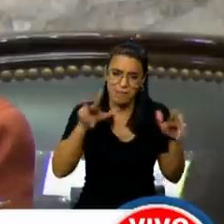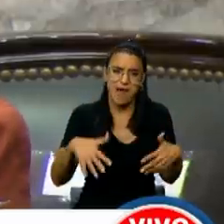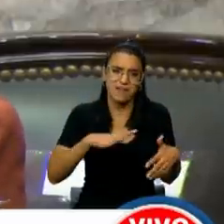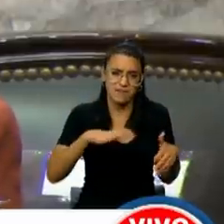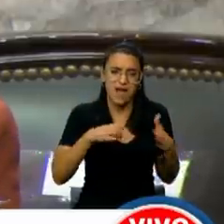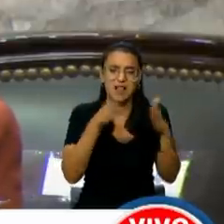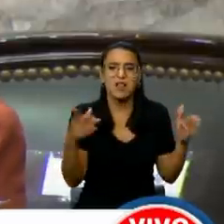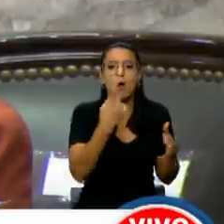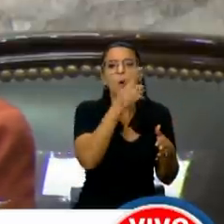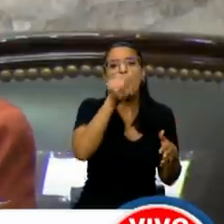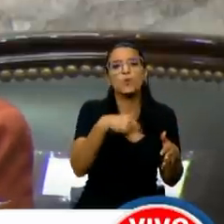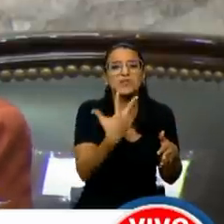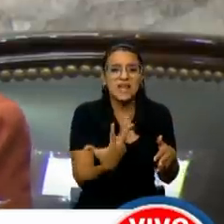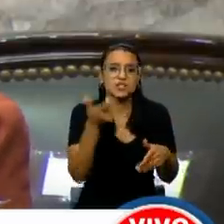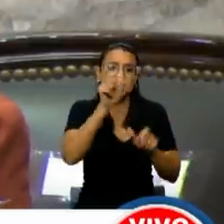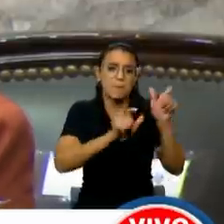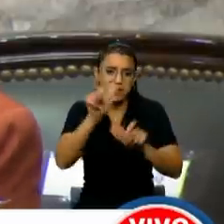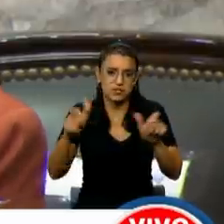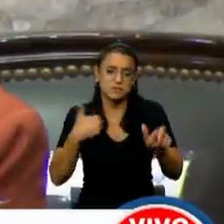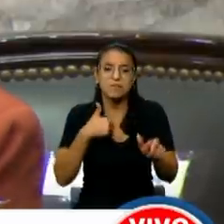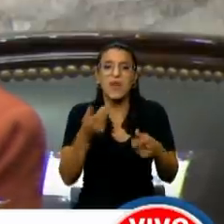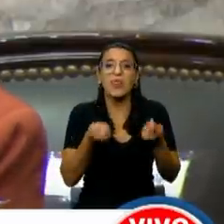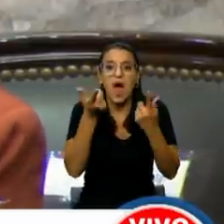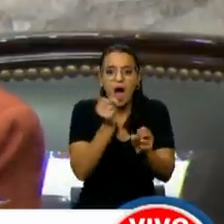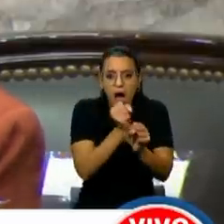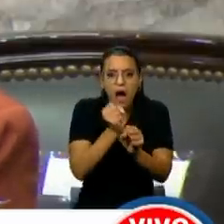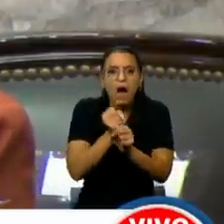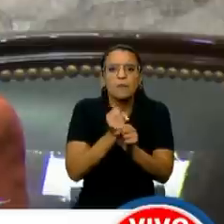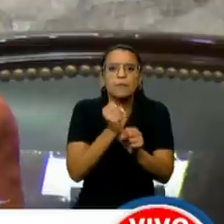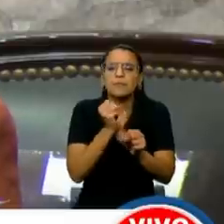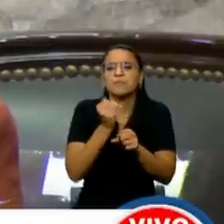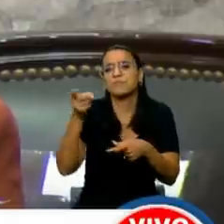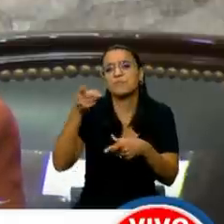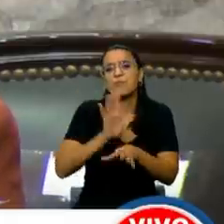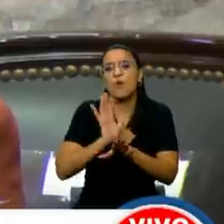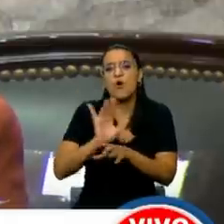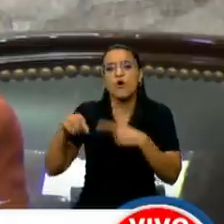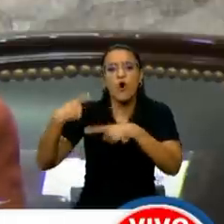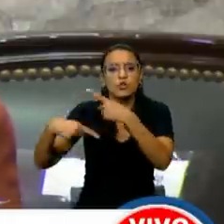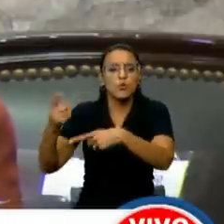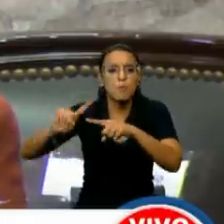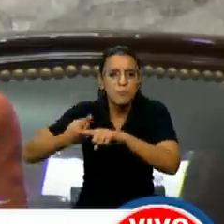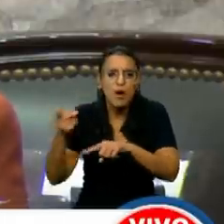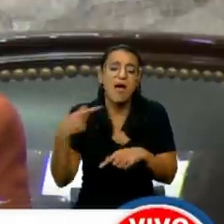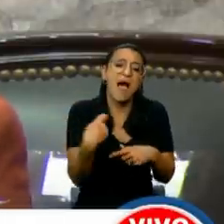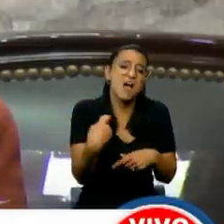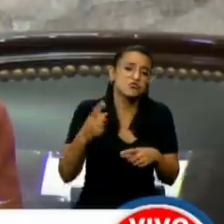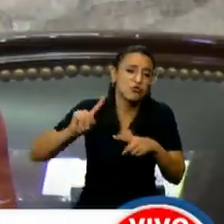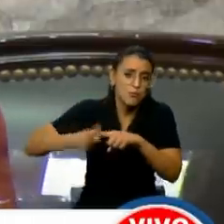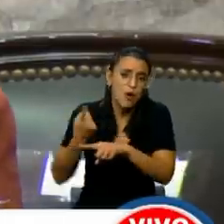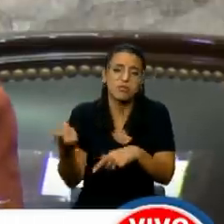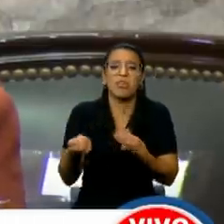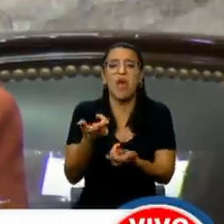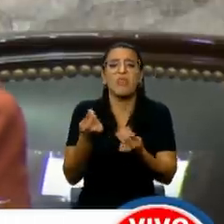donde un tercio de la argentina que es la generadora de riqueza sigue manteniendo la fiesta de la política y el gasto de la política y las